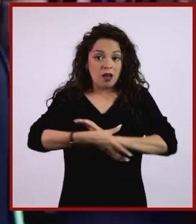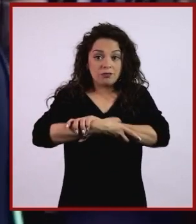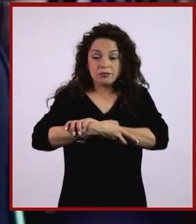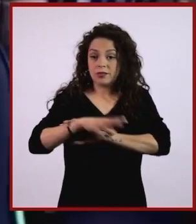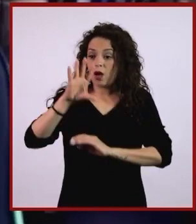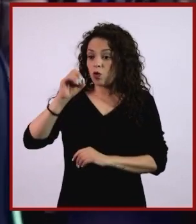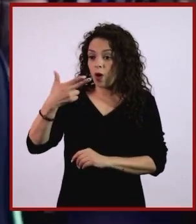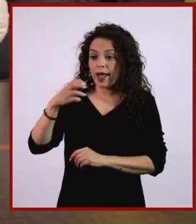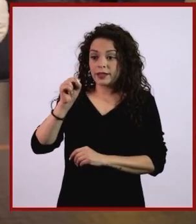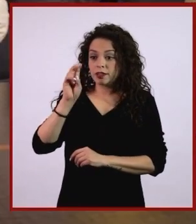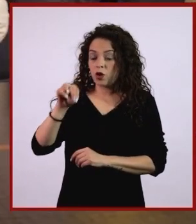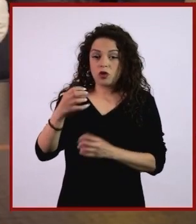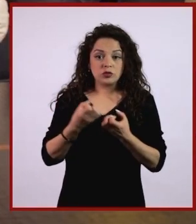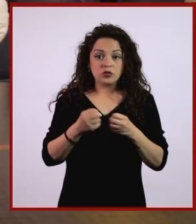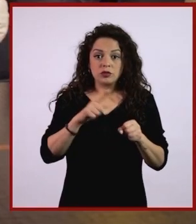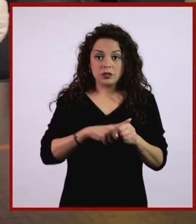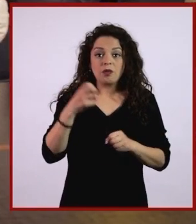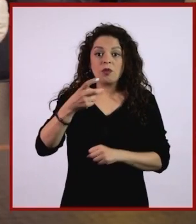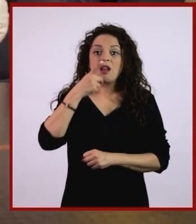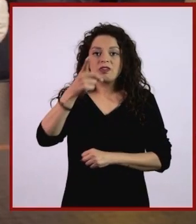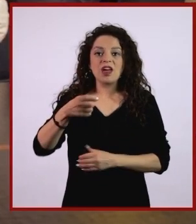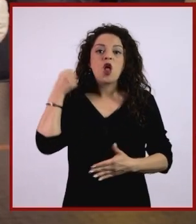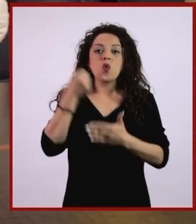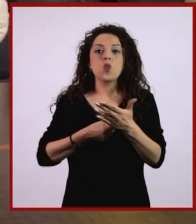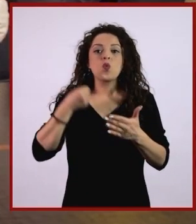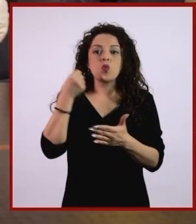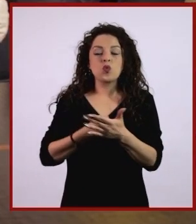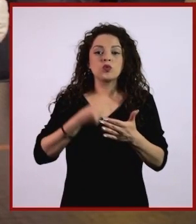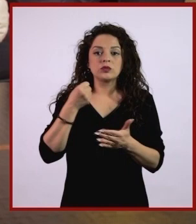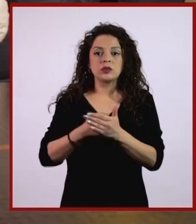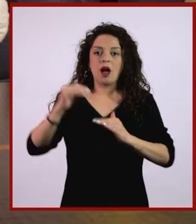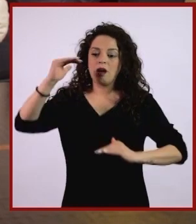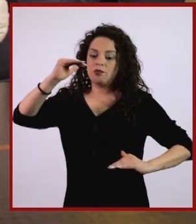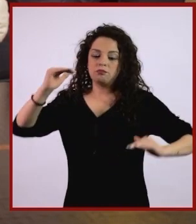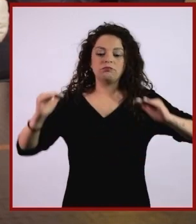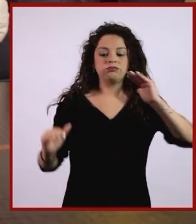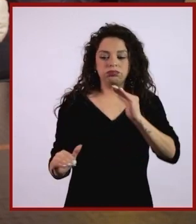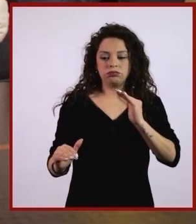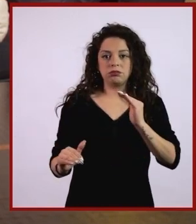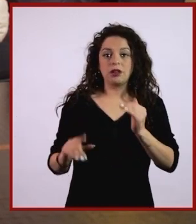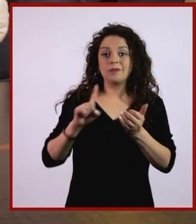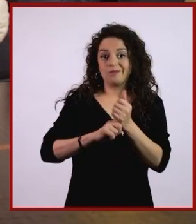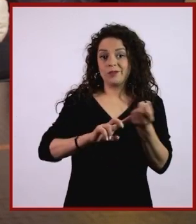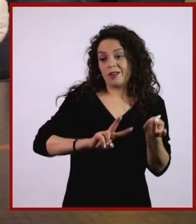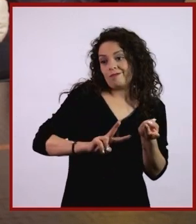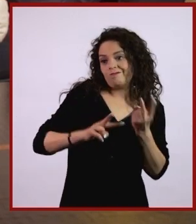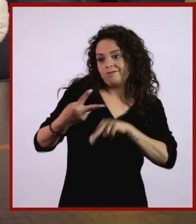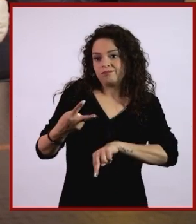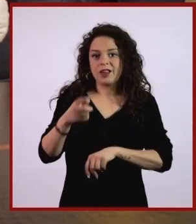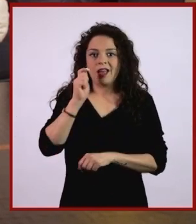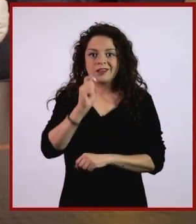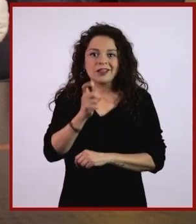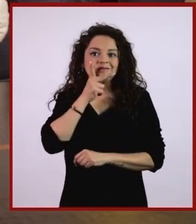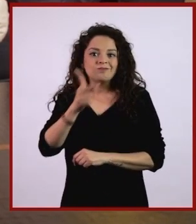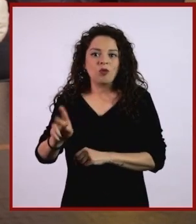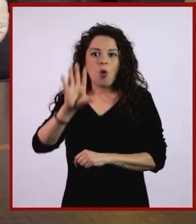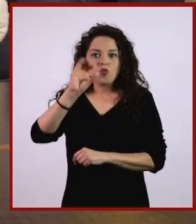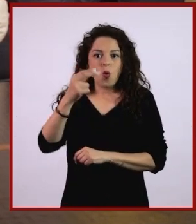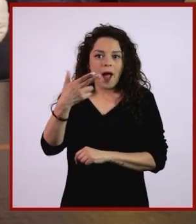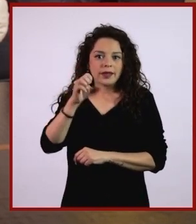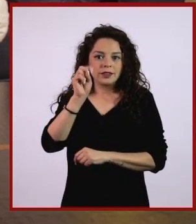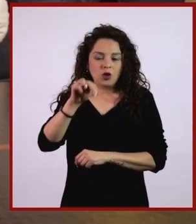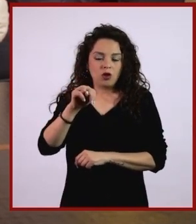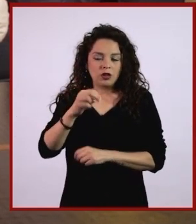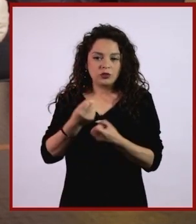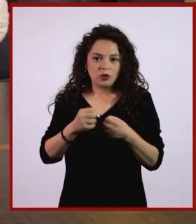decía Durkheim, Karl Marx hablaba más bien de lucha de clases, de que sería como lo contrario a la cohesión social en este sentido. Ok, ahora,